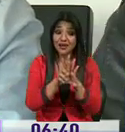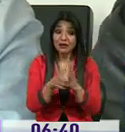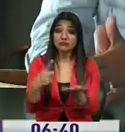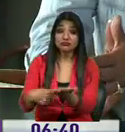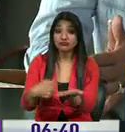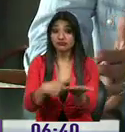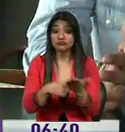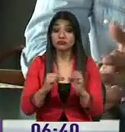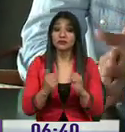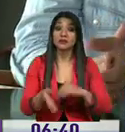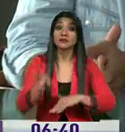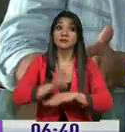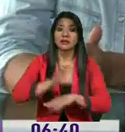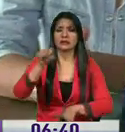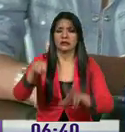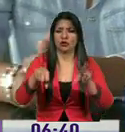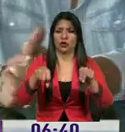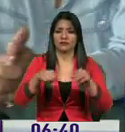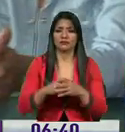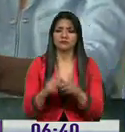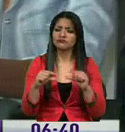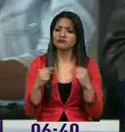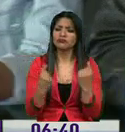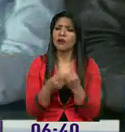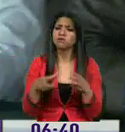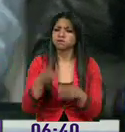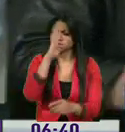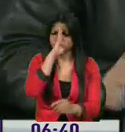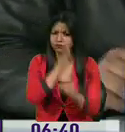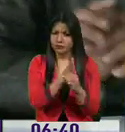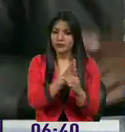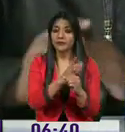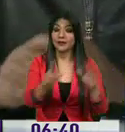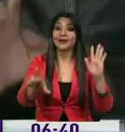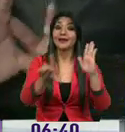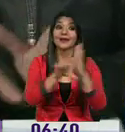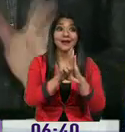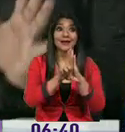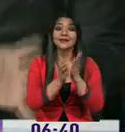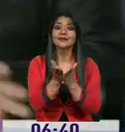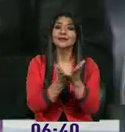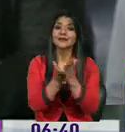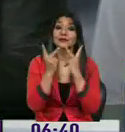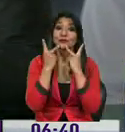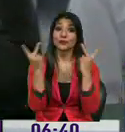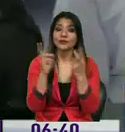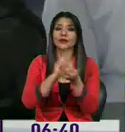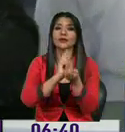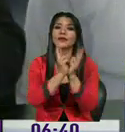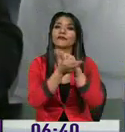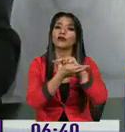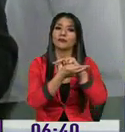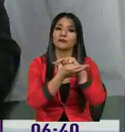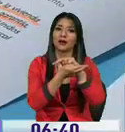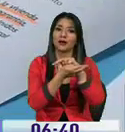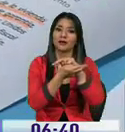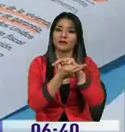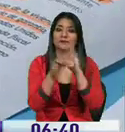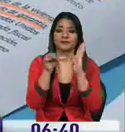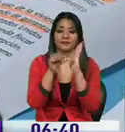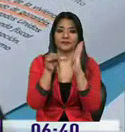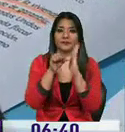Asamblea. El objetivo de este colectivo es una reforma a la Ley Orgánica de Servicio Público para derogar los